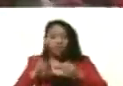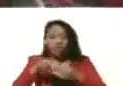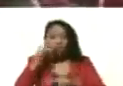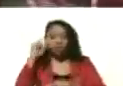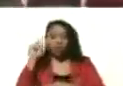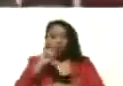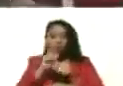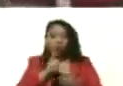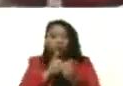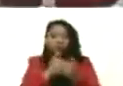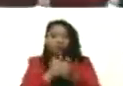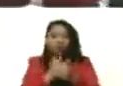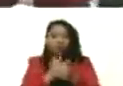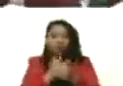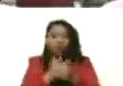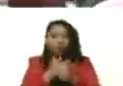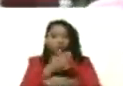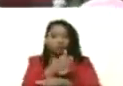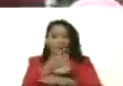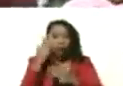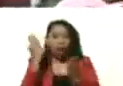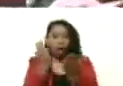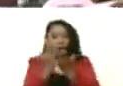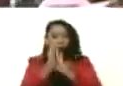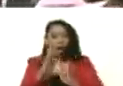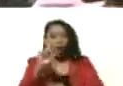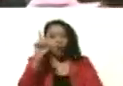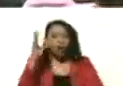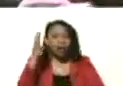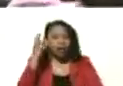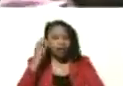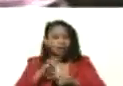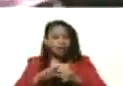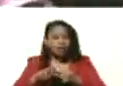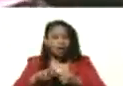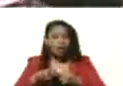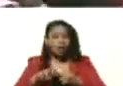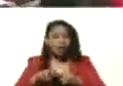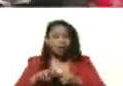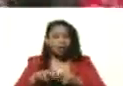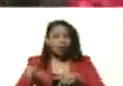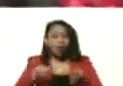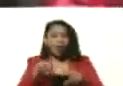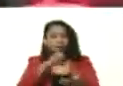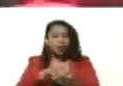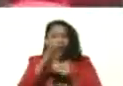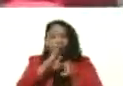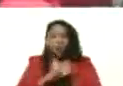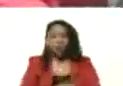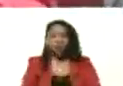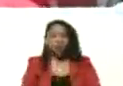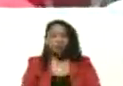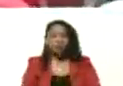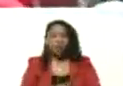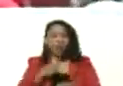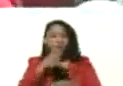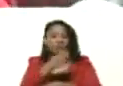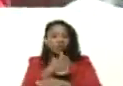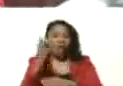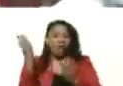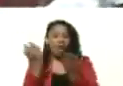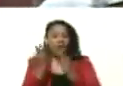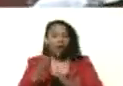no esté asistiendo a la escuela. Que no quede una niña en ninguna parte del estado Barinas que no asista a la escuela.